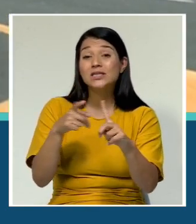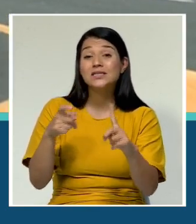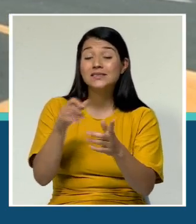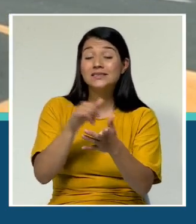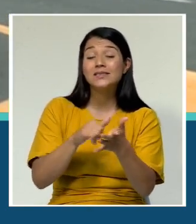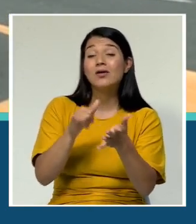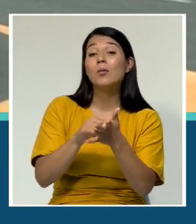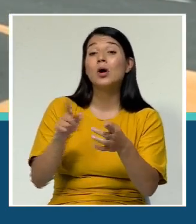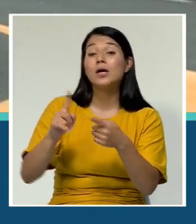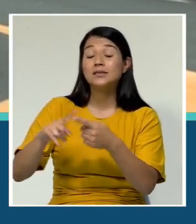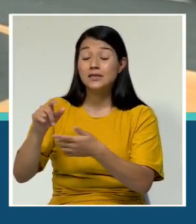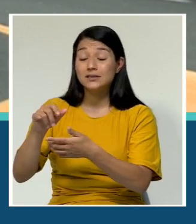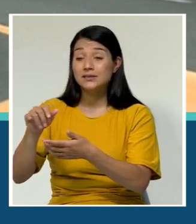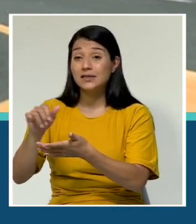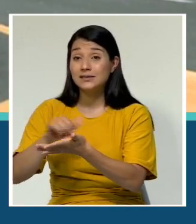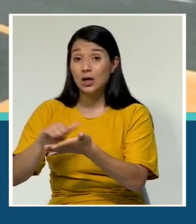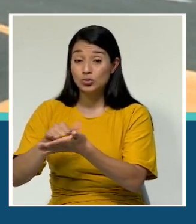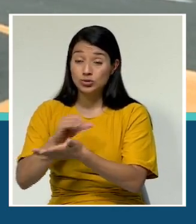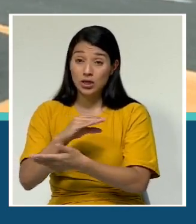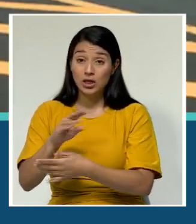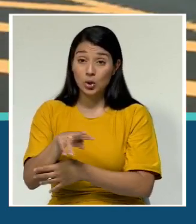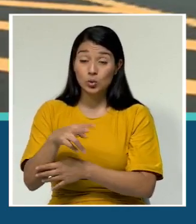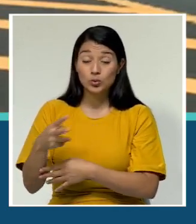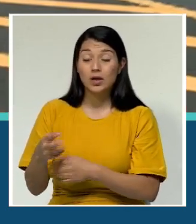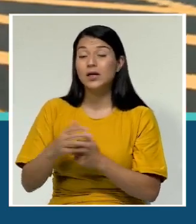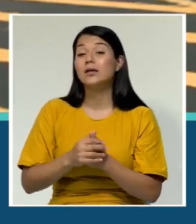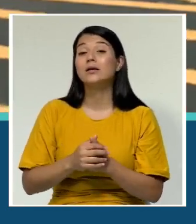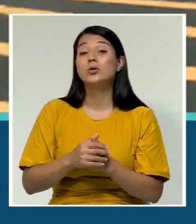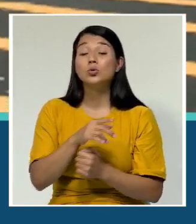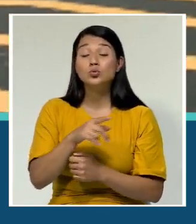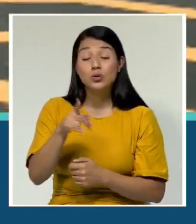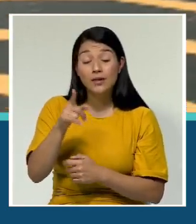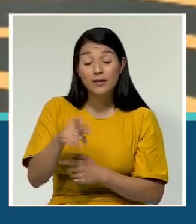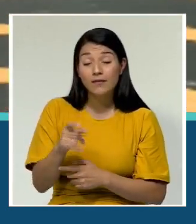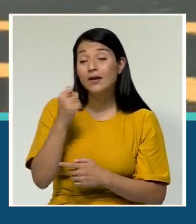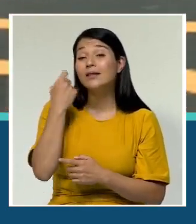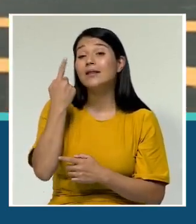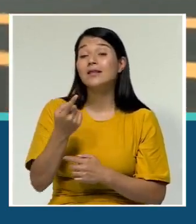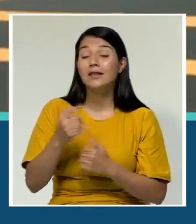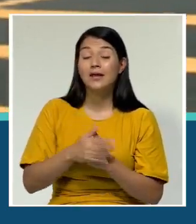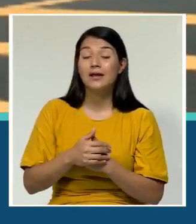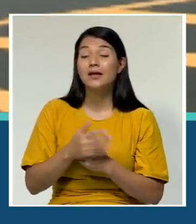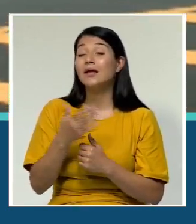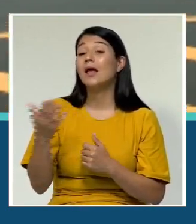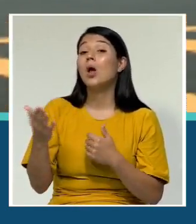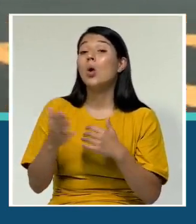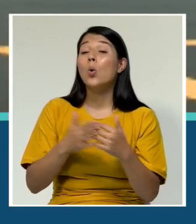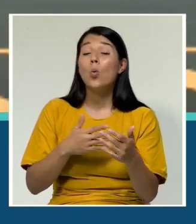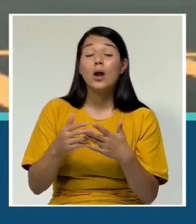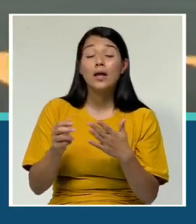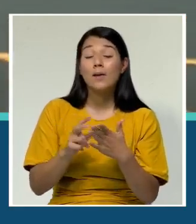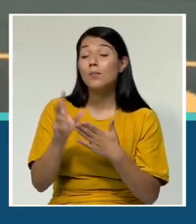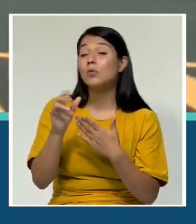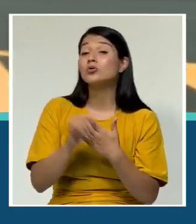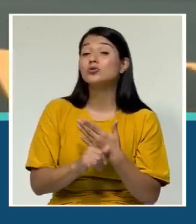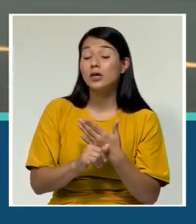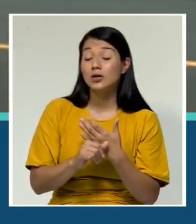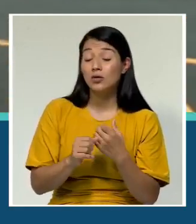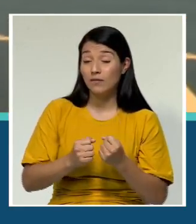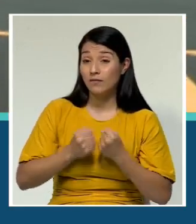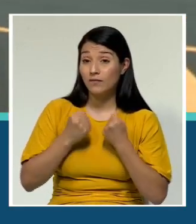Canadá y cuya profesión es ingeniero civil. Formó parte del Consejo Administrativo del CONAVI como representante de la UCAEP